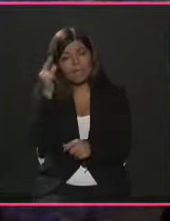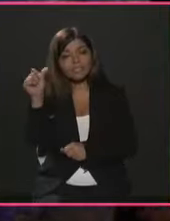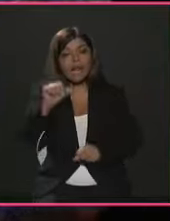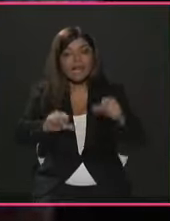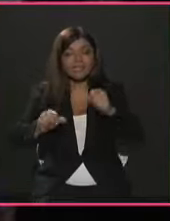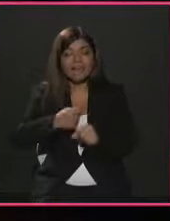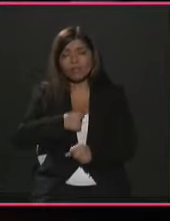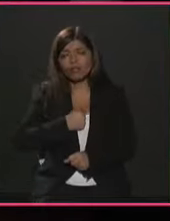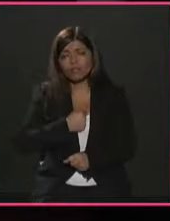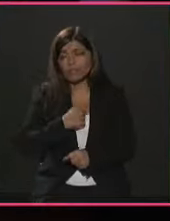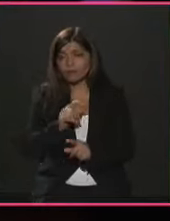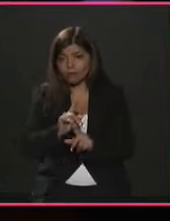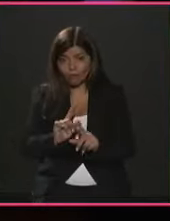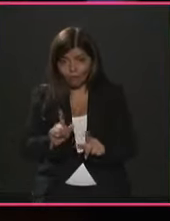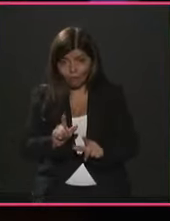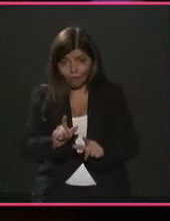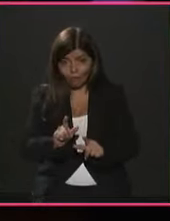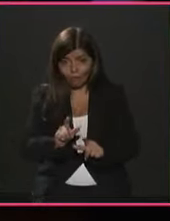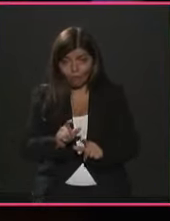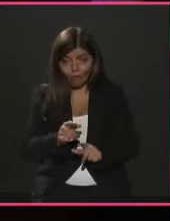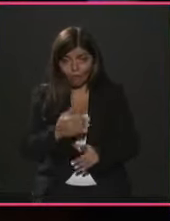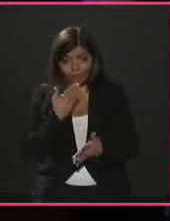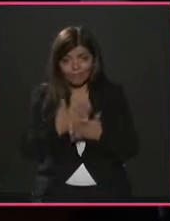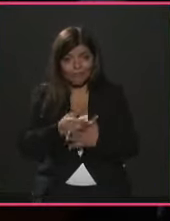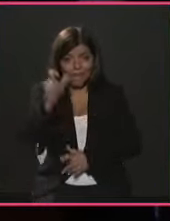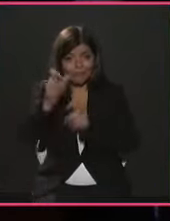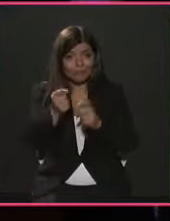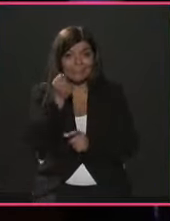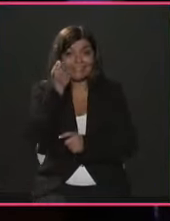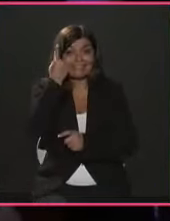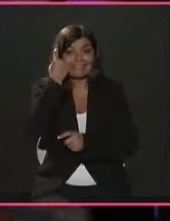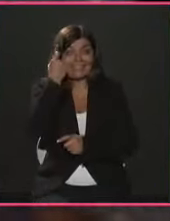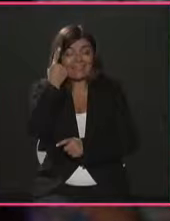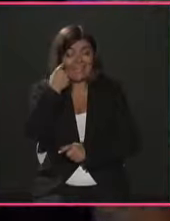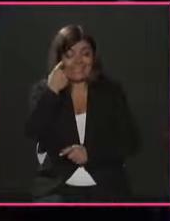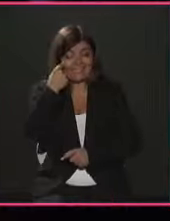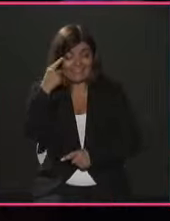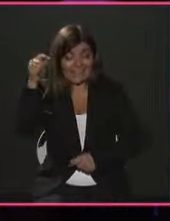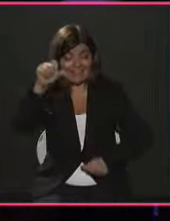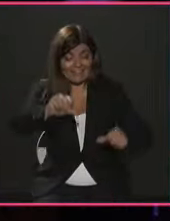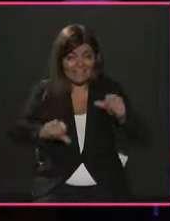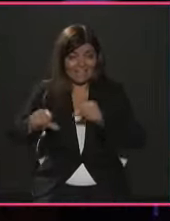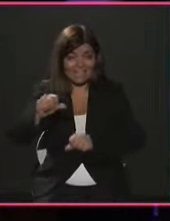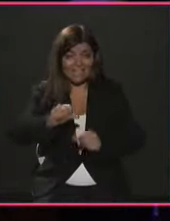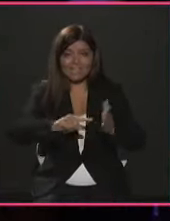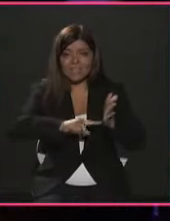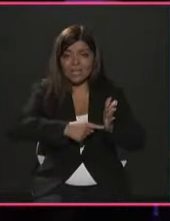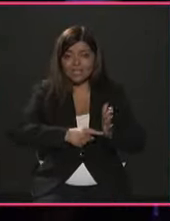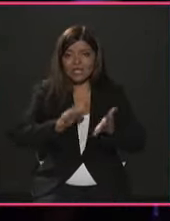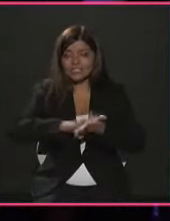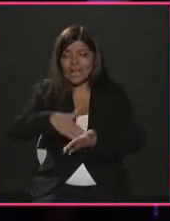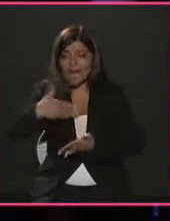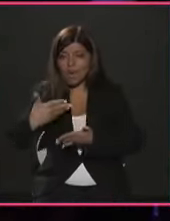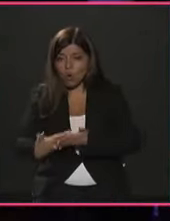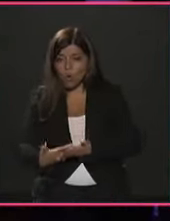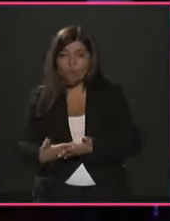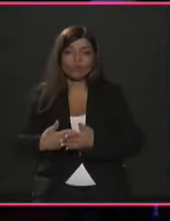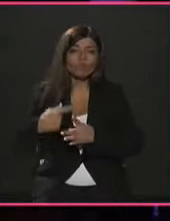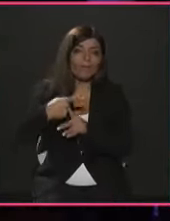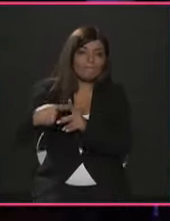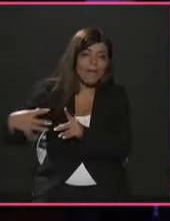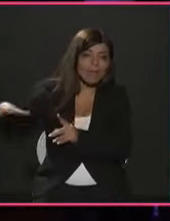creo que cuando las personas eh se enteran no de eh los conocimientos científicos ya sea en tecnología en salud en medio